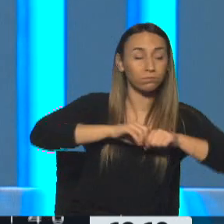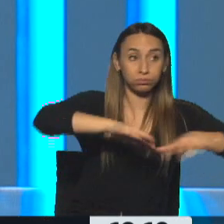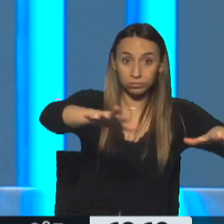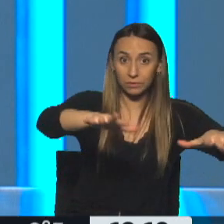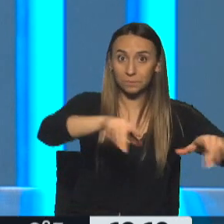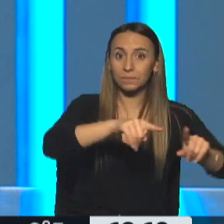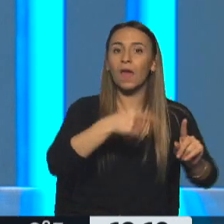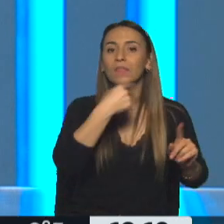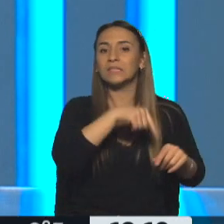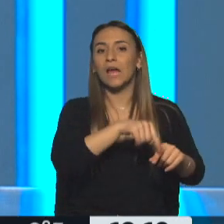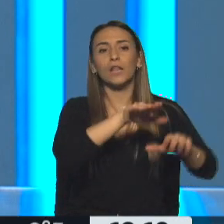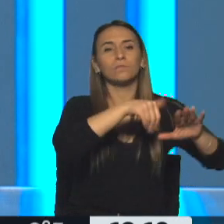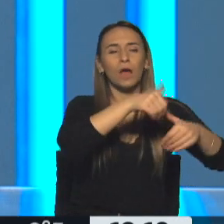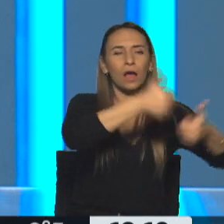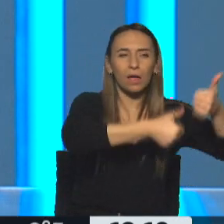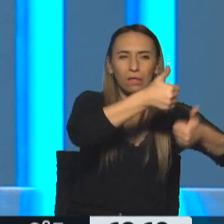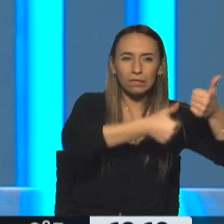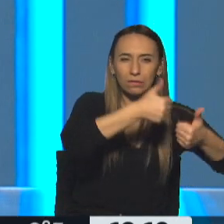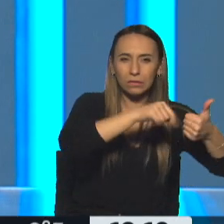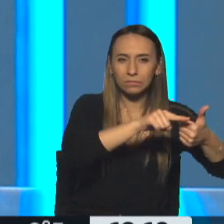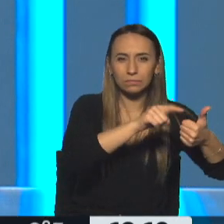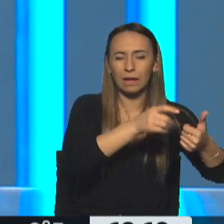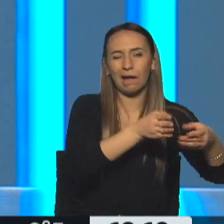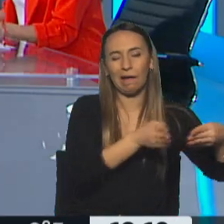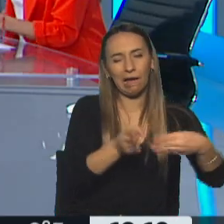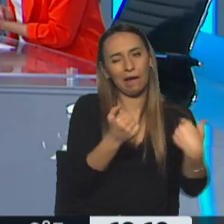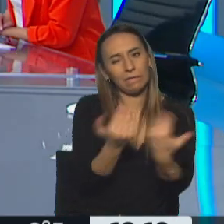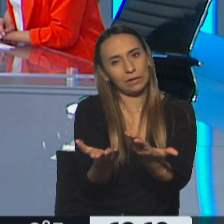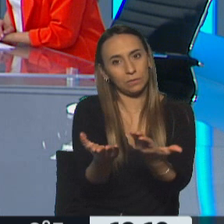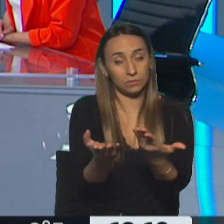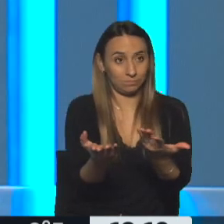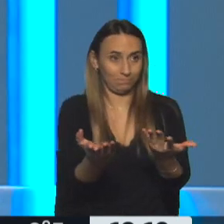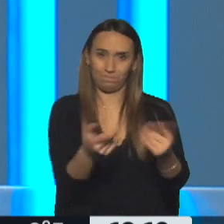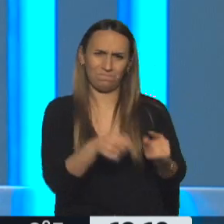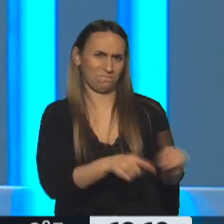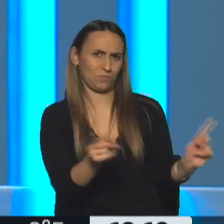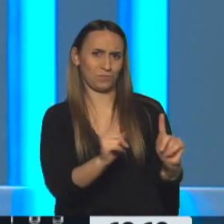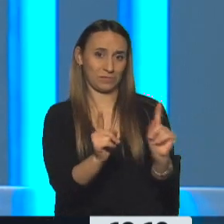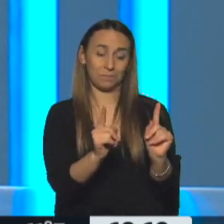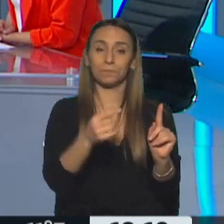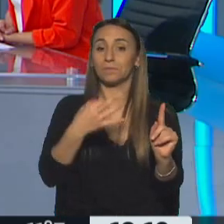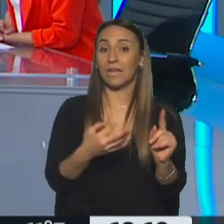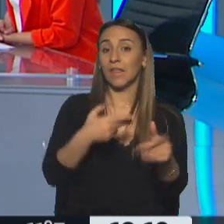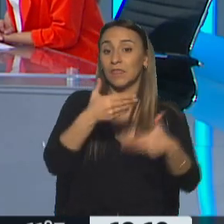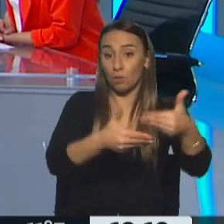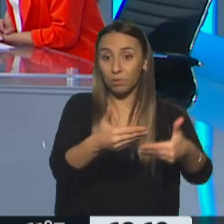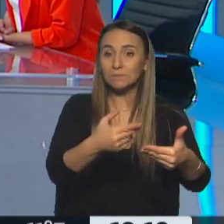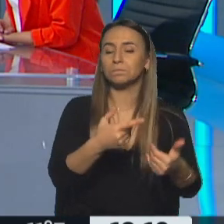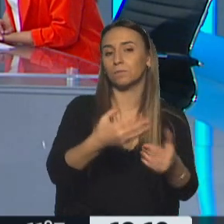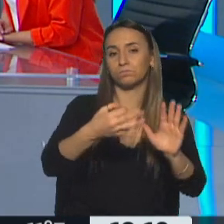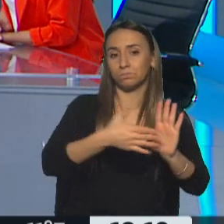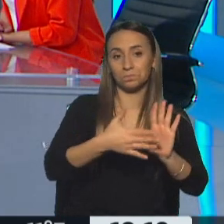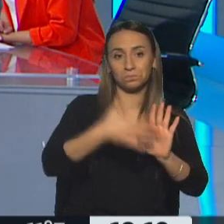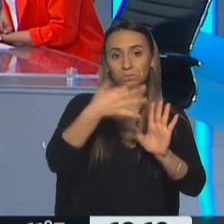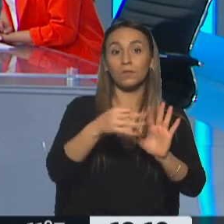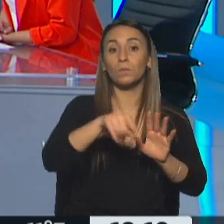se hablaba de una licitación presuntamente direccionada? Claro. Bueno, esto no ocurrió así y lo ratificó más adelante. Vemos la próxima